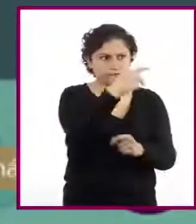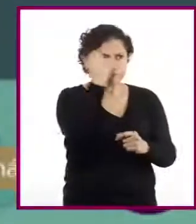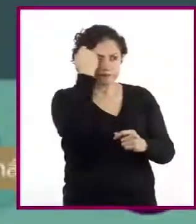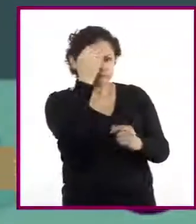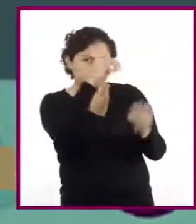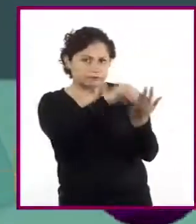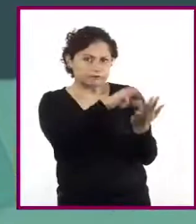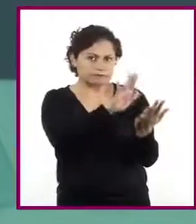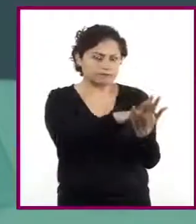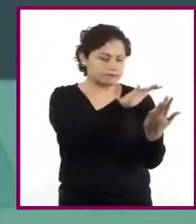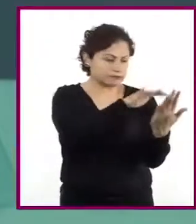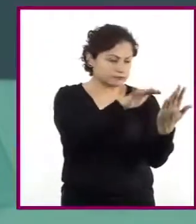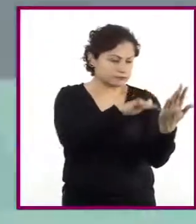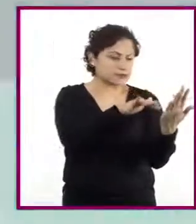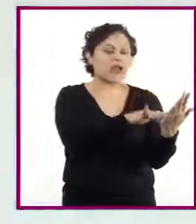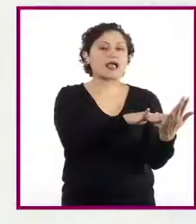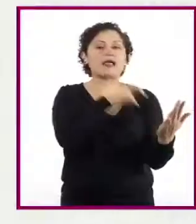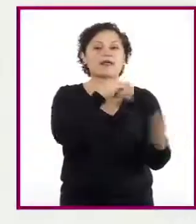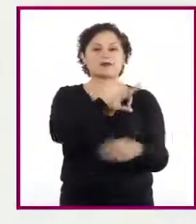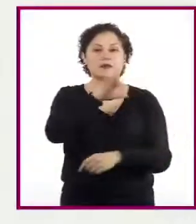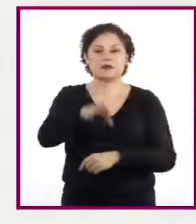ideas.